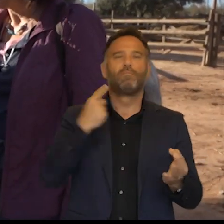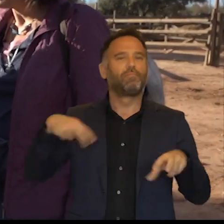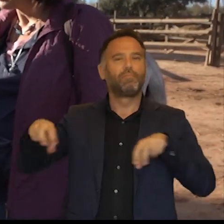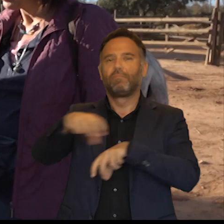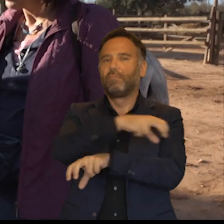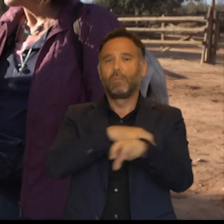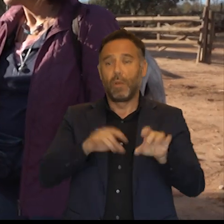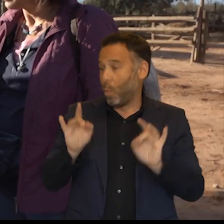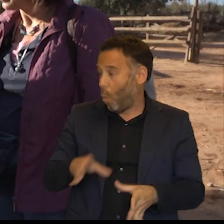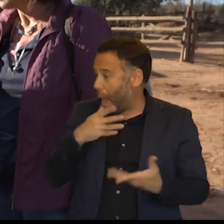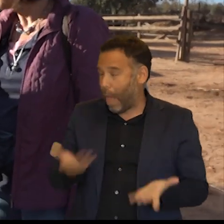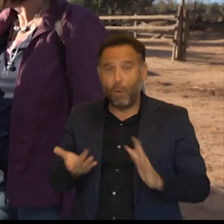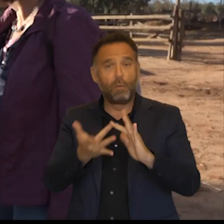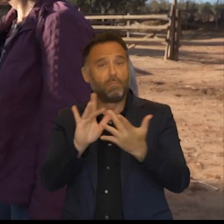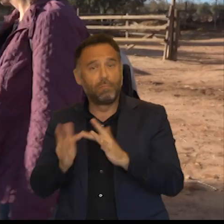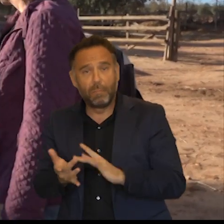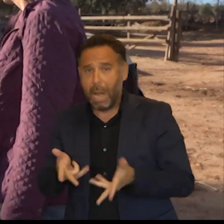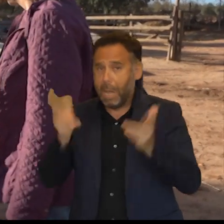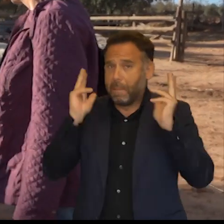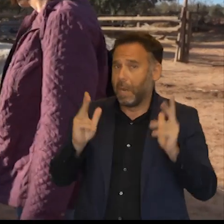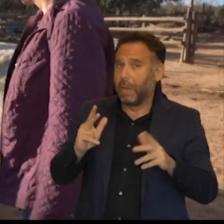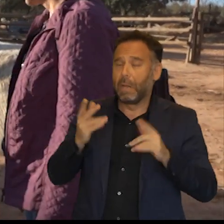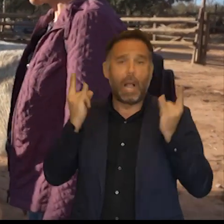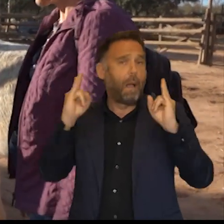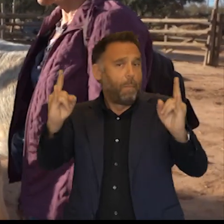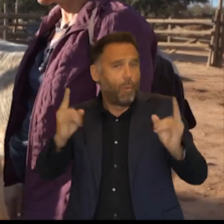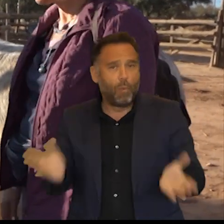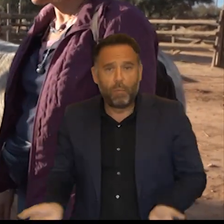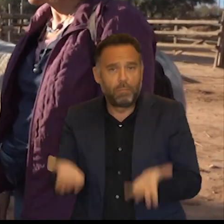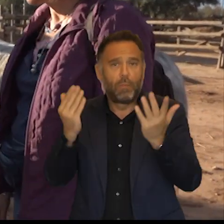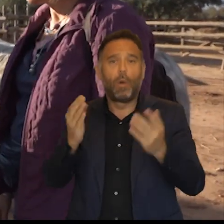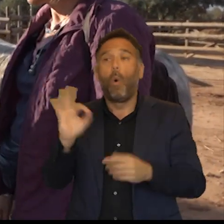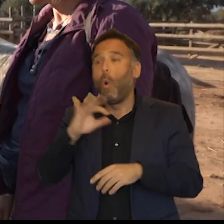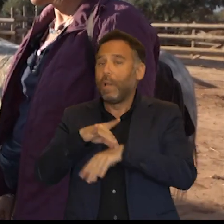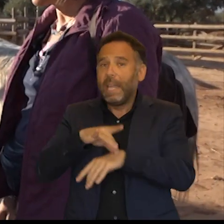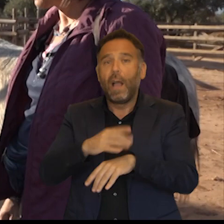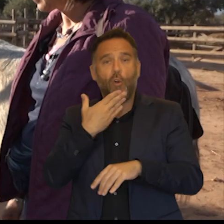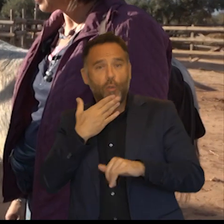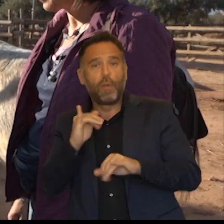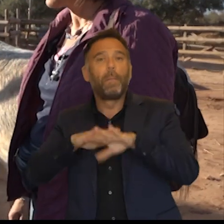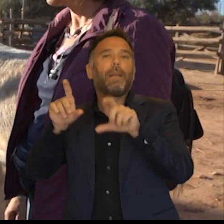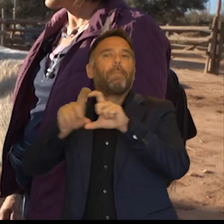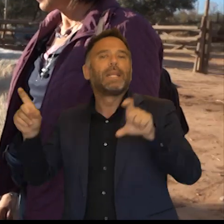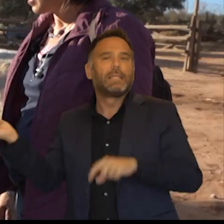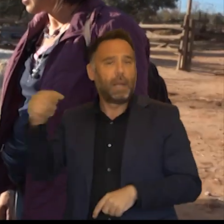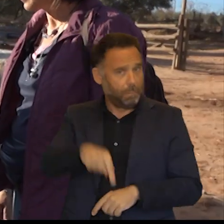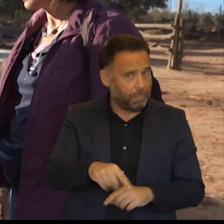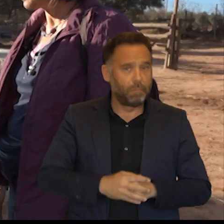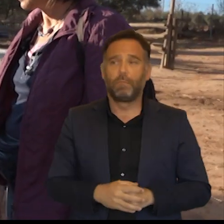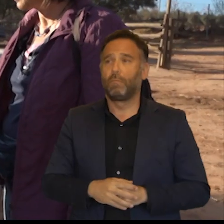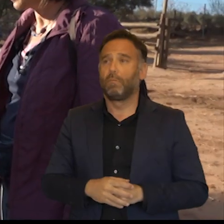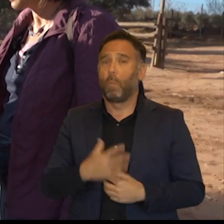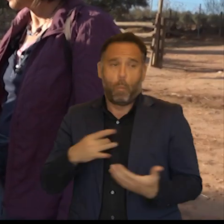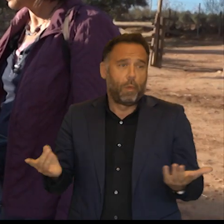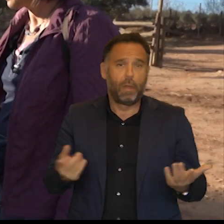hacemos interacciones como la que estamos haciendo ahora mismo, libres en los prados, hacemos hasta días de ocio para empresas